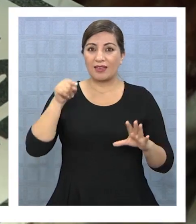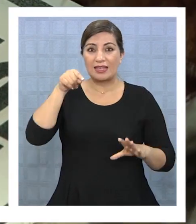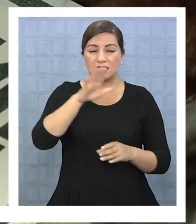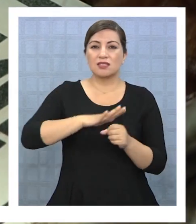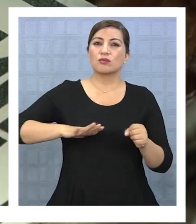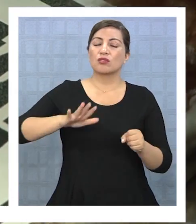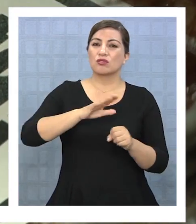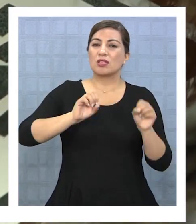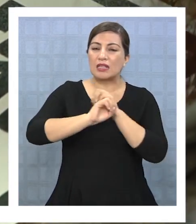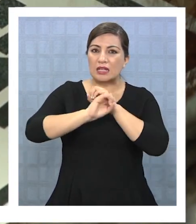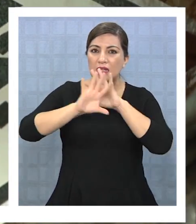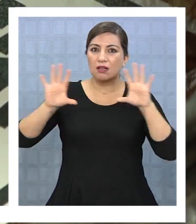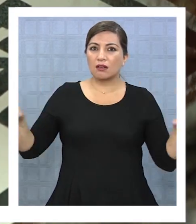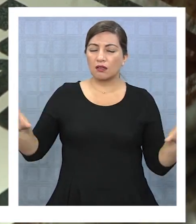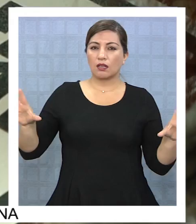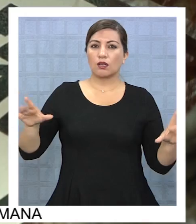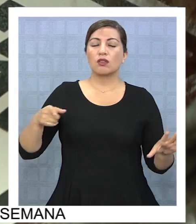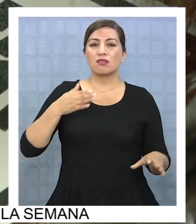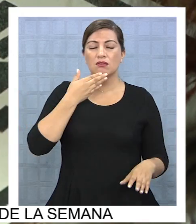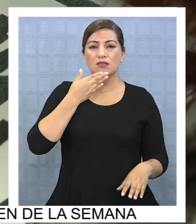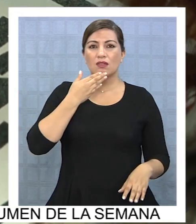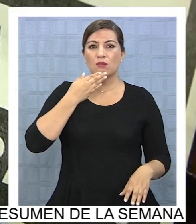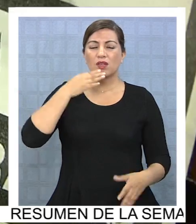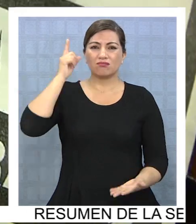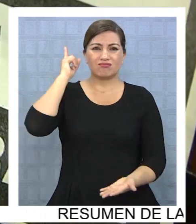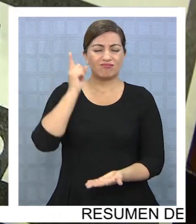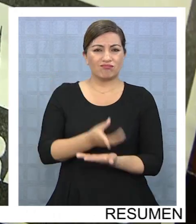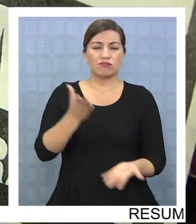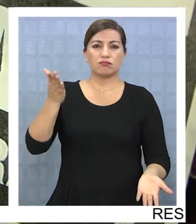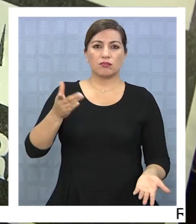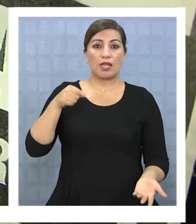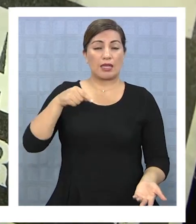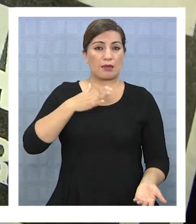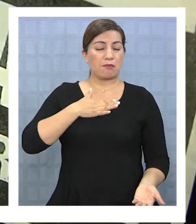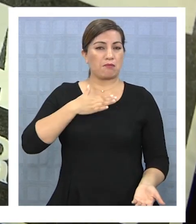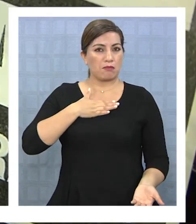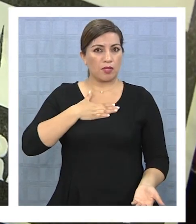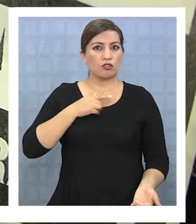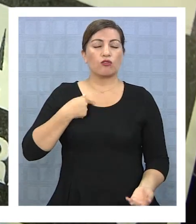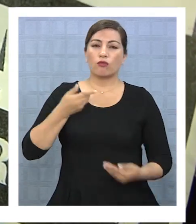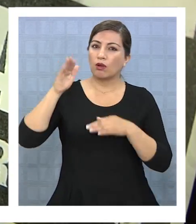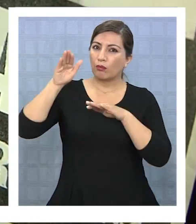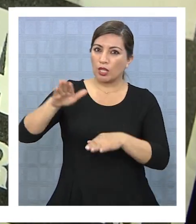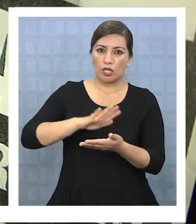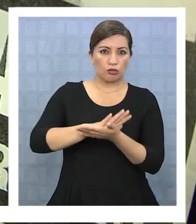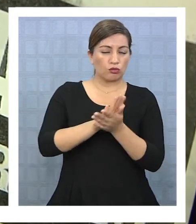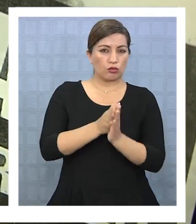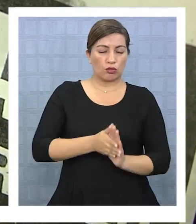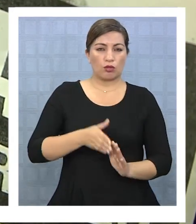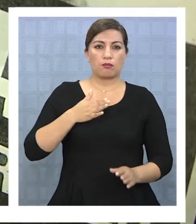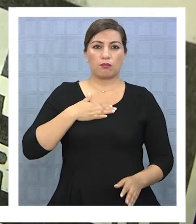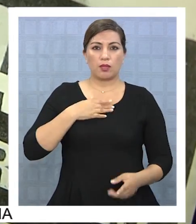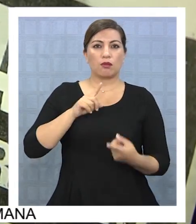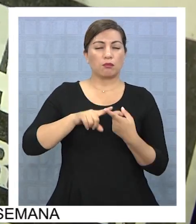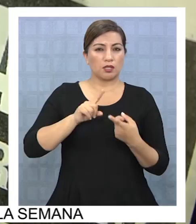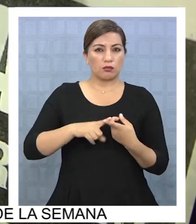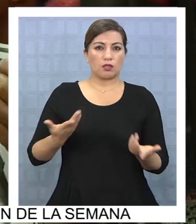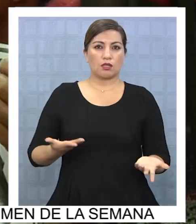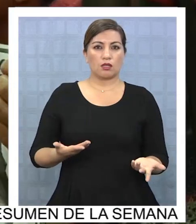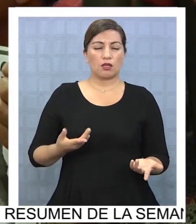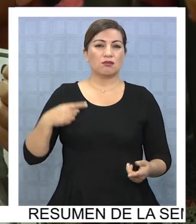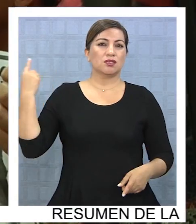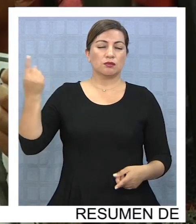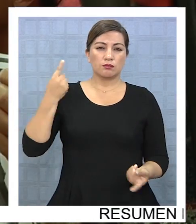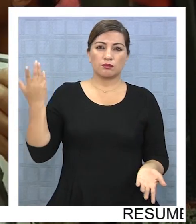que esclarecer y se tienen que sancionar. Y por lo tanto, en el caso mío, voy a ayudar todo lo que sea posible, y en lo particular conseguir una